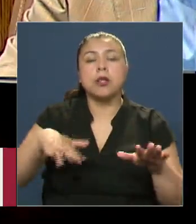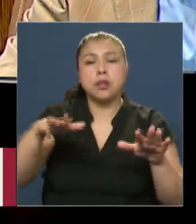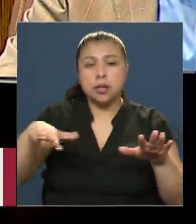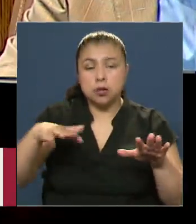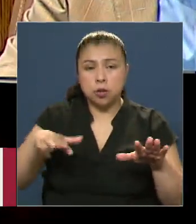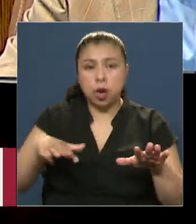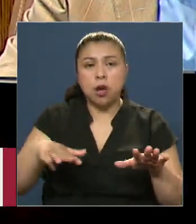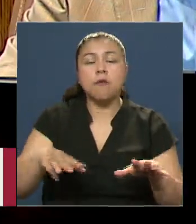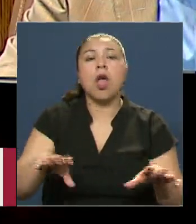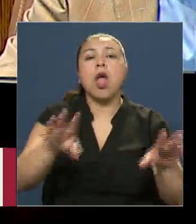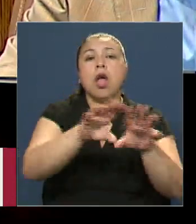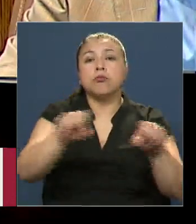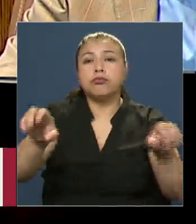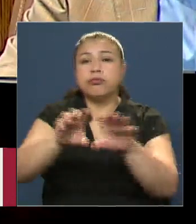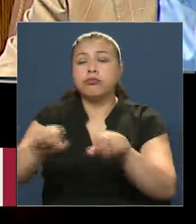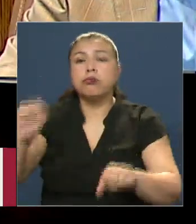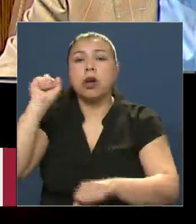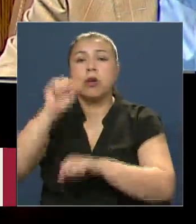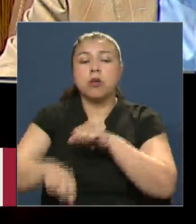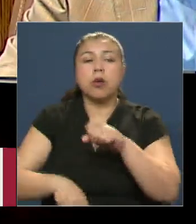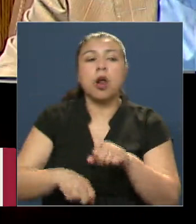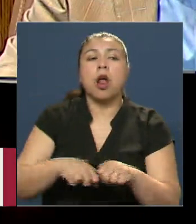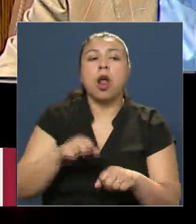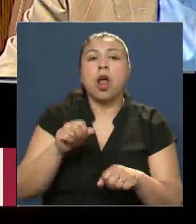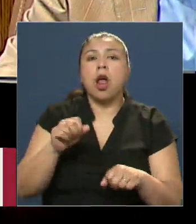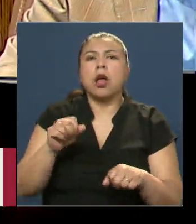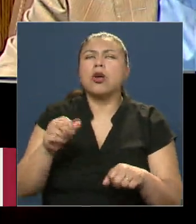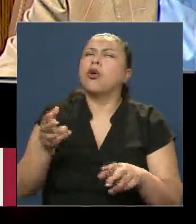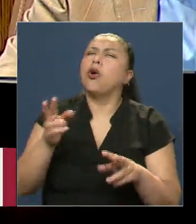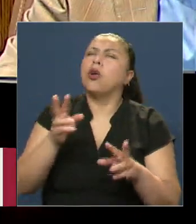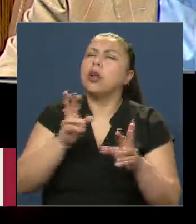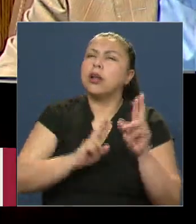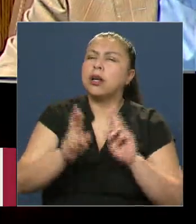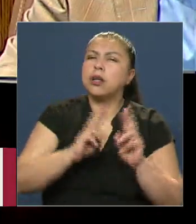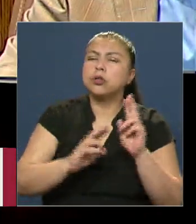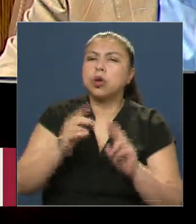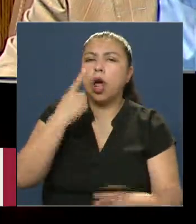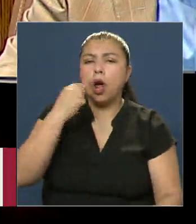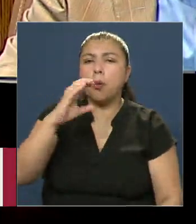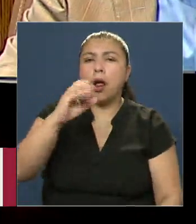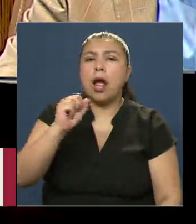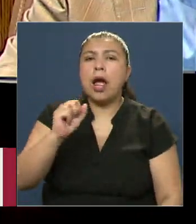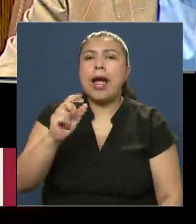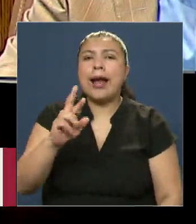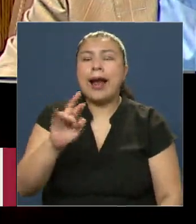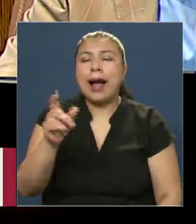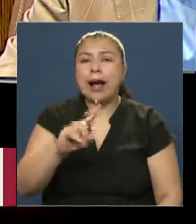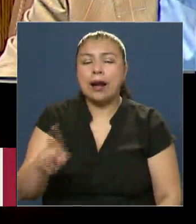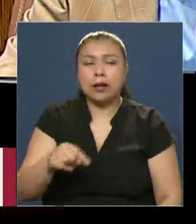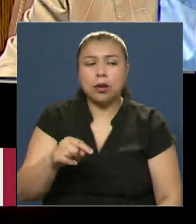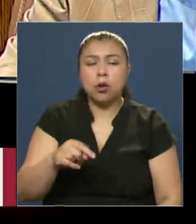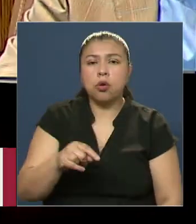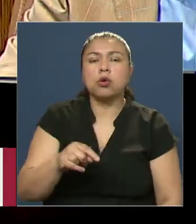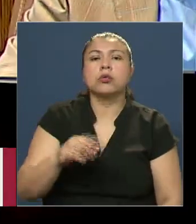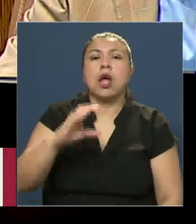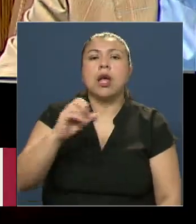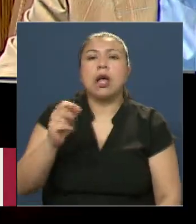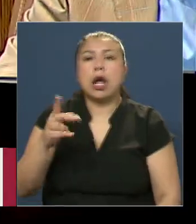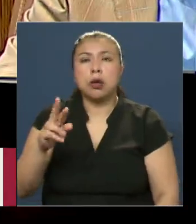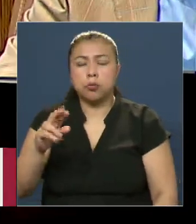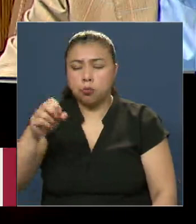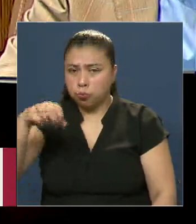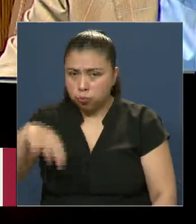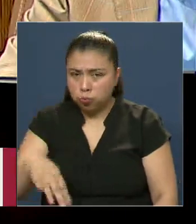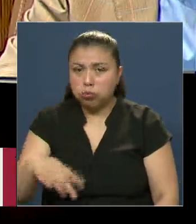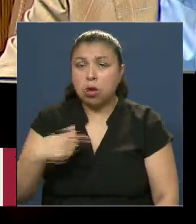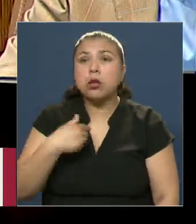unánime respecto al ciudadano Carlos Cardún, a quien hago referencia por tratarse un ciudadano de mi distrito